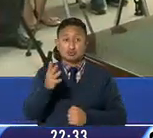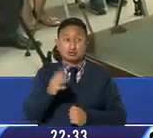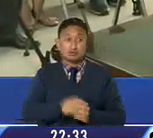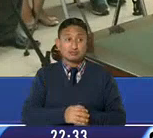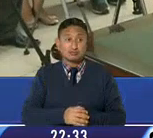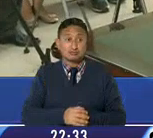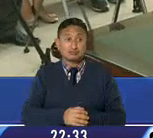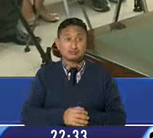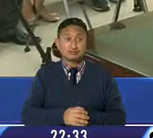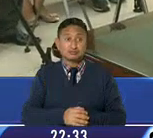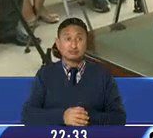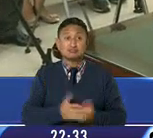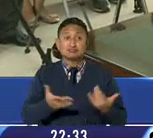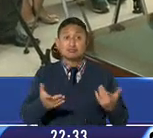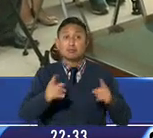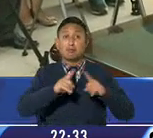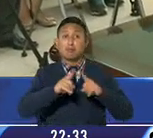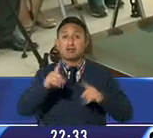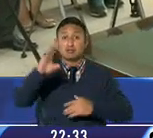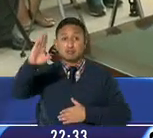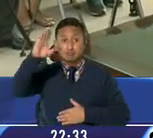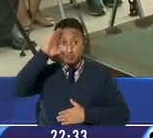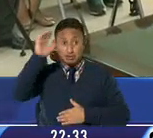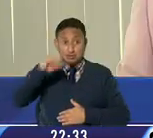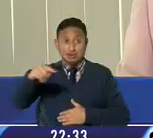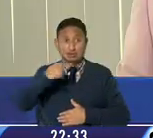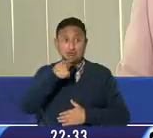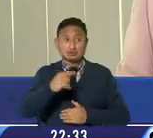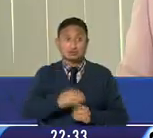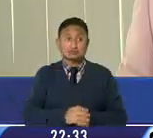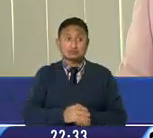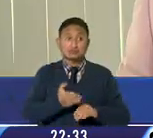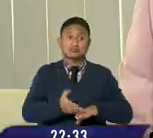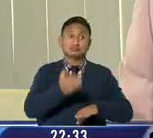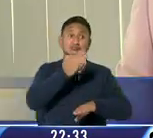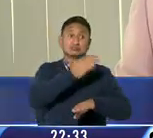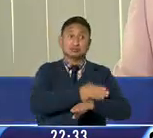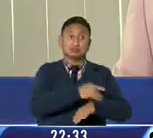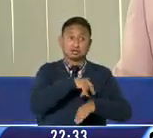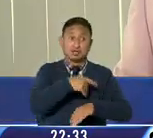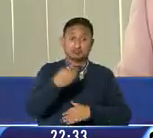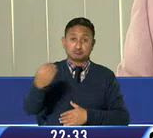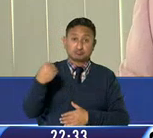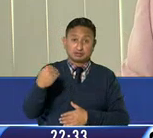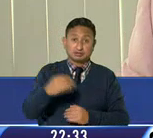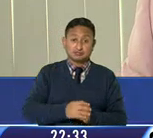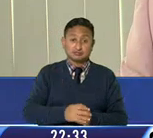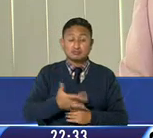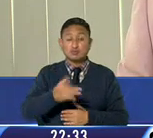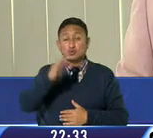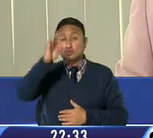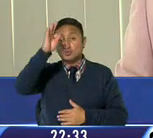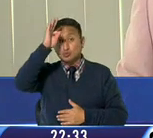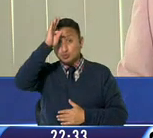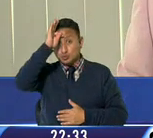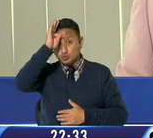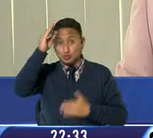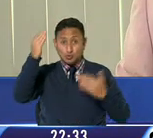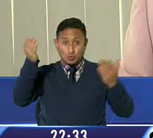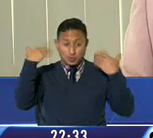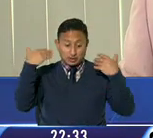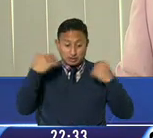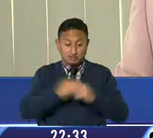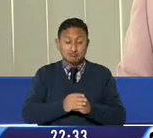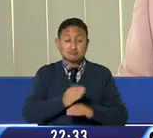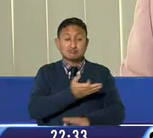institución. Sin embargo, desde la policía responden. Días anteriores fuimos comunicados que Clínica Guayaquil daba por concluido el